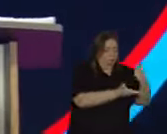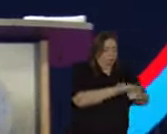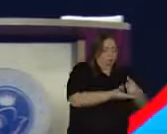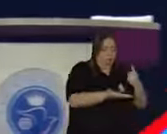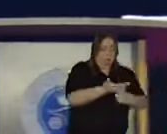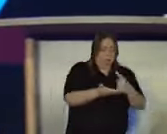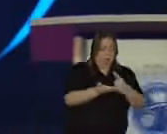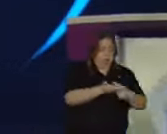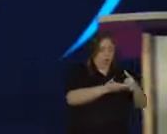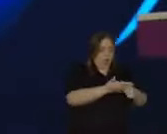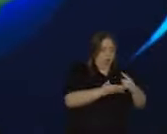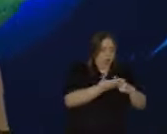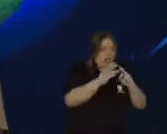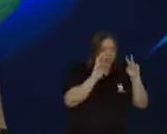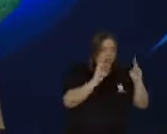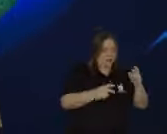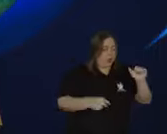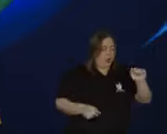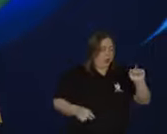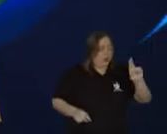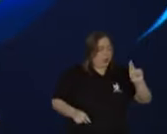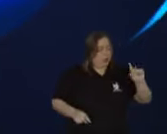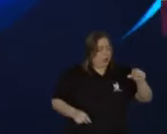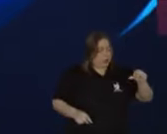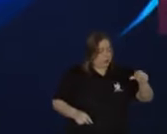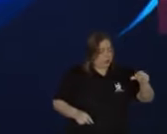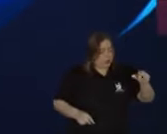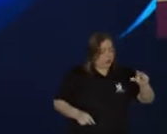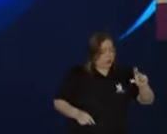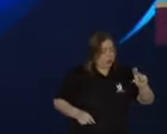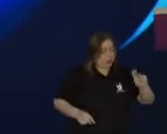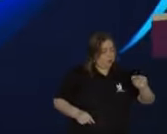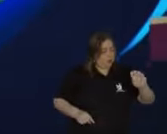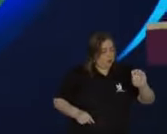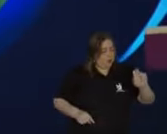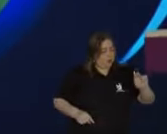aquí? Cuando alguien te quiere engañar, te enrosca la víbora.